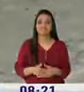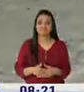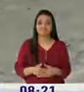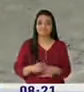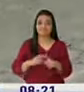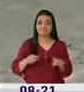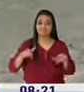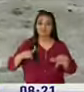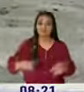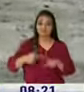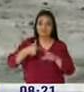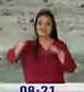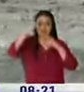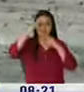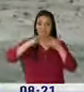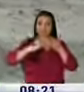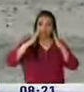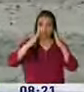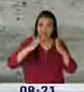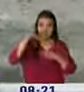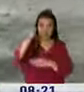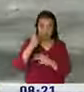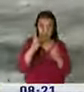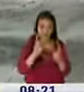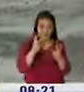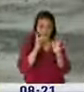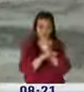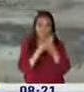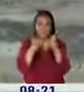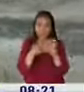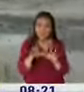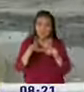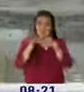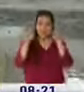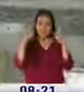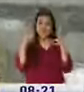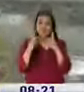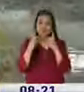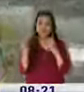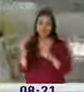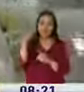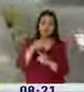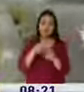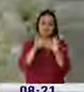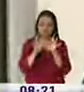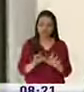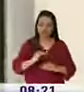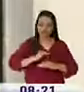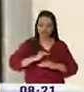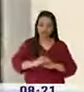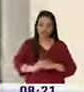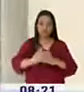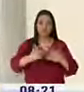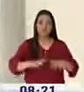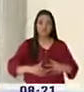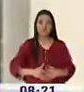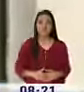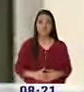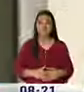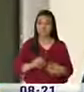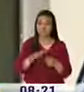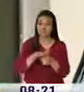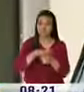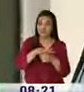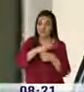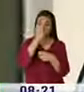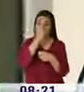Gracias a este su primer noticiero de la comunidad, personal de Lemova acudió al lugar para realizar los trabajos de bacheo. Así es, sí la han reparado.